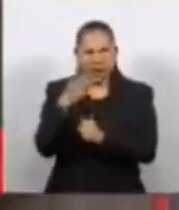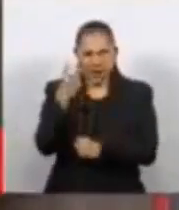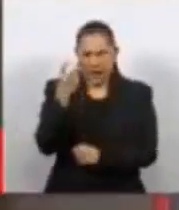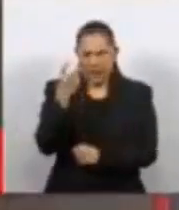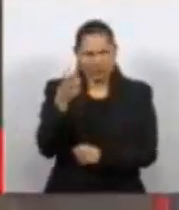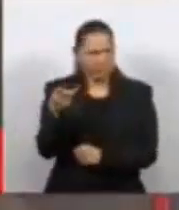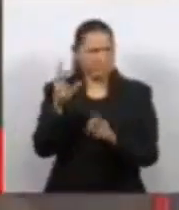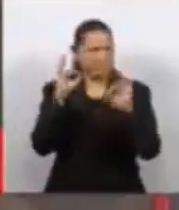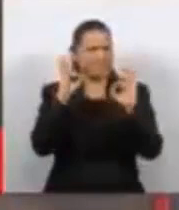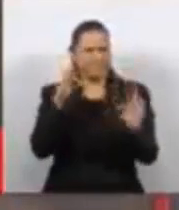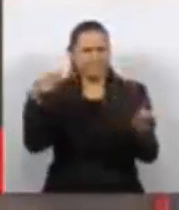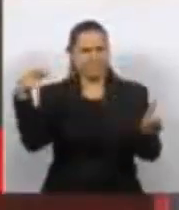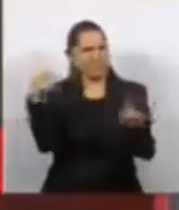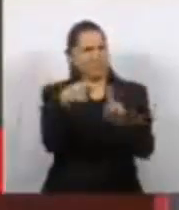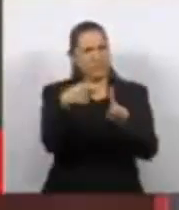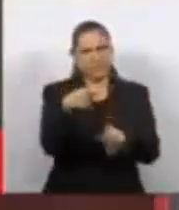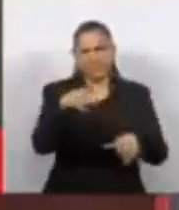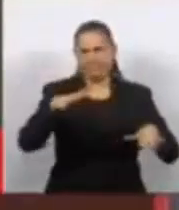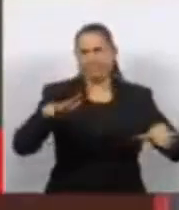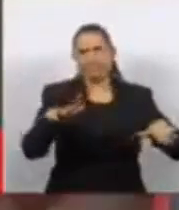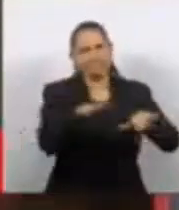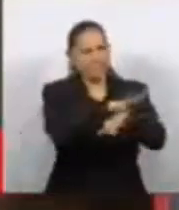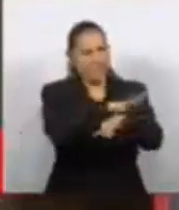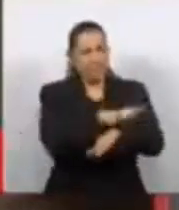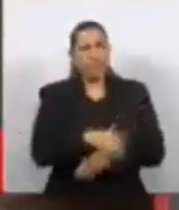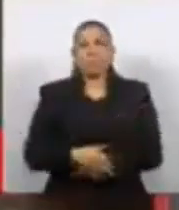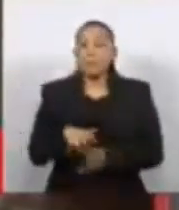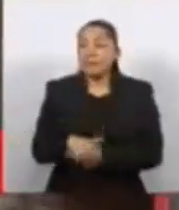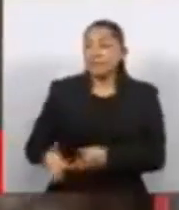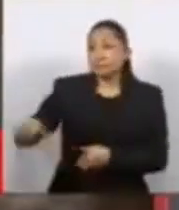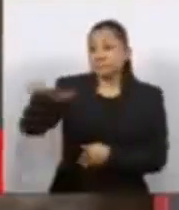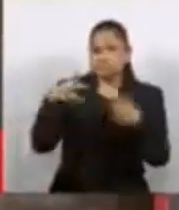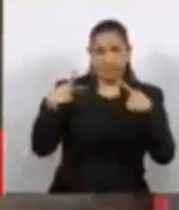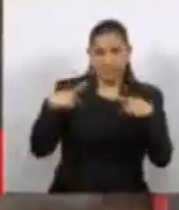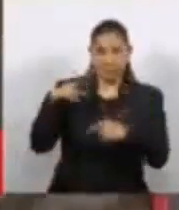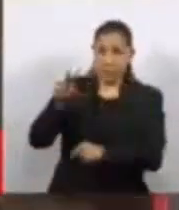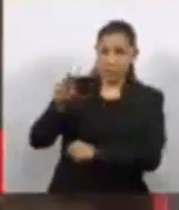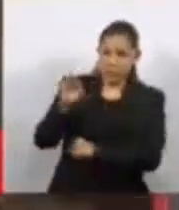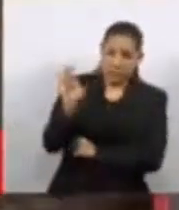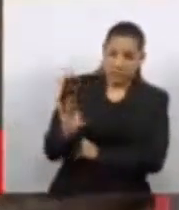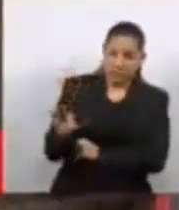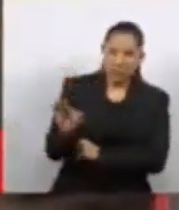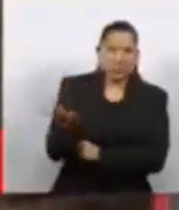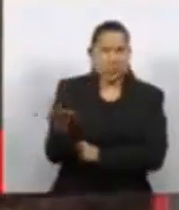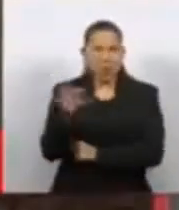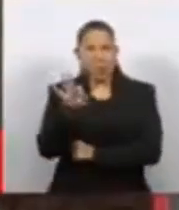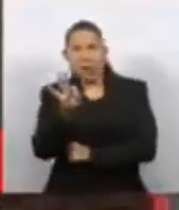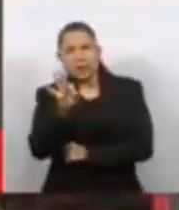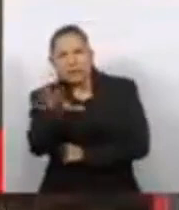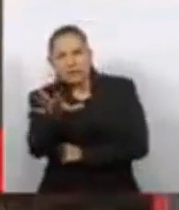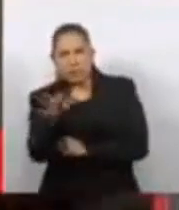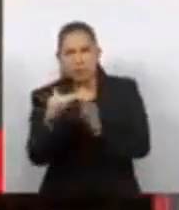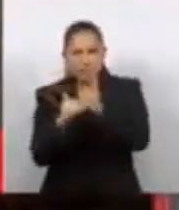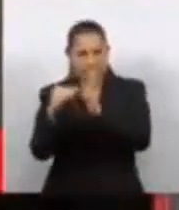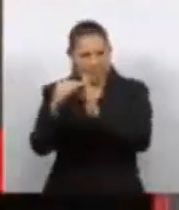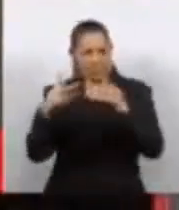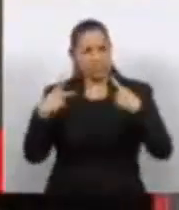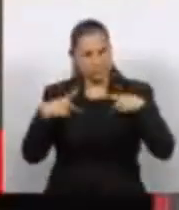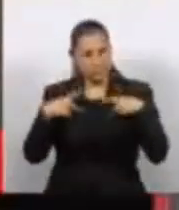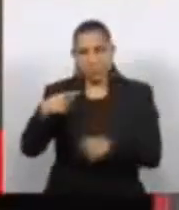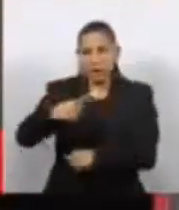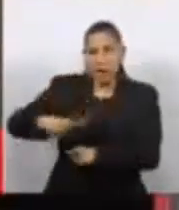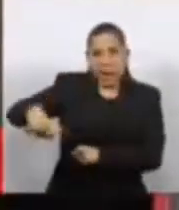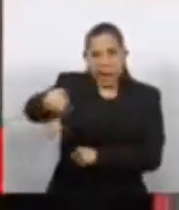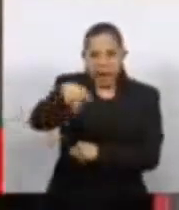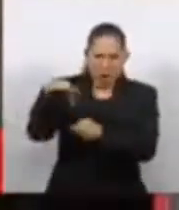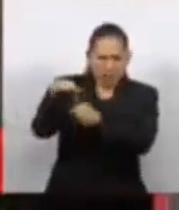del 80% de los electores, más de 45 millones de ciudadanos, votaron por una opción distinta a la del